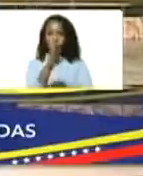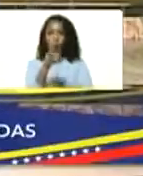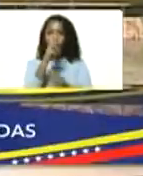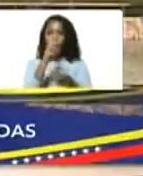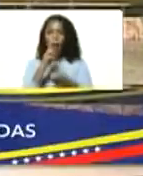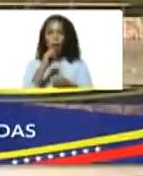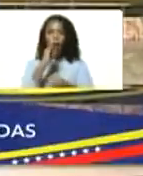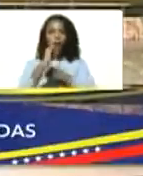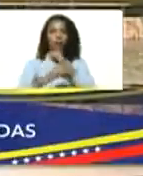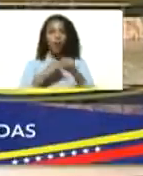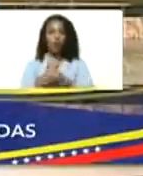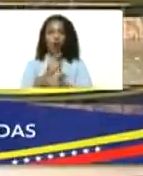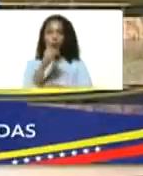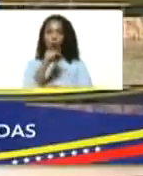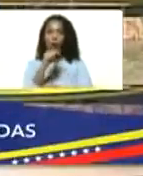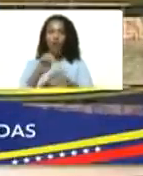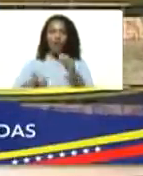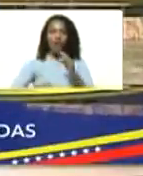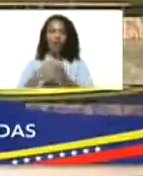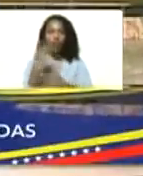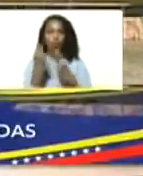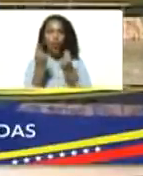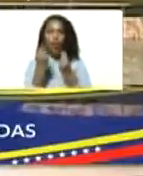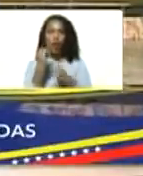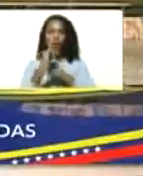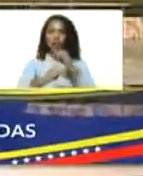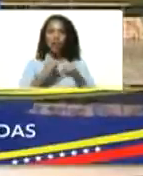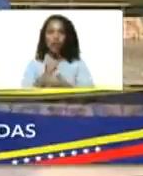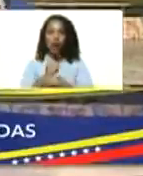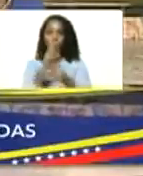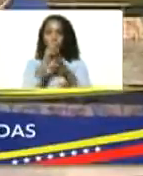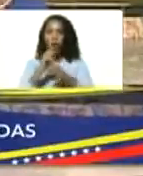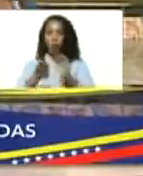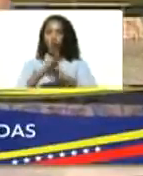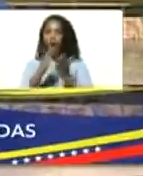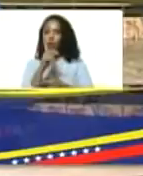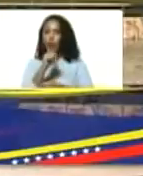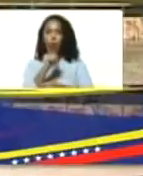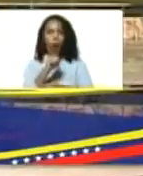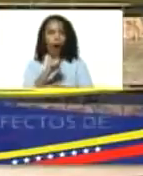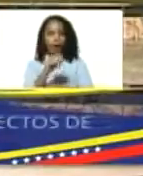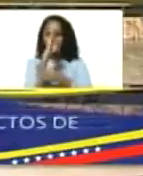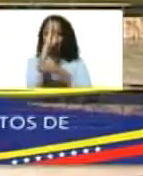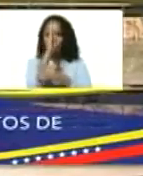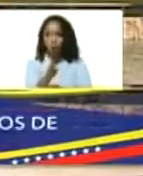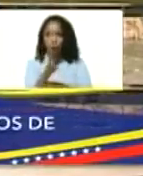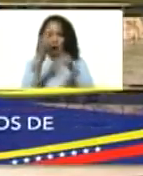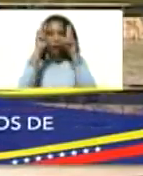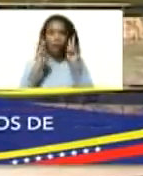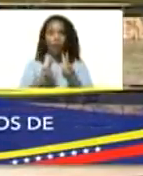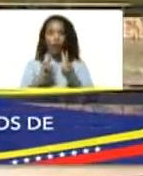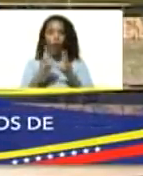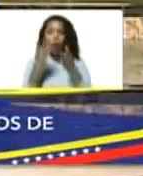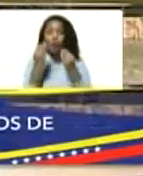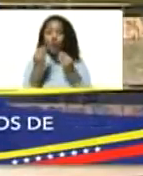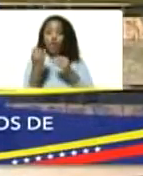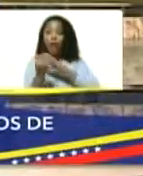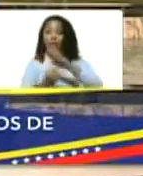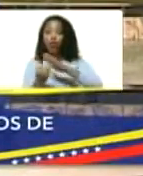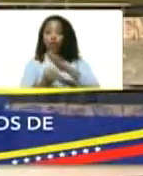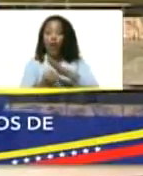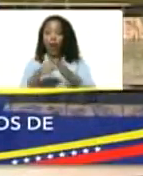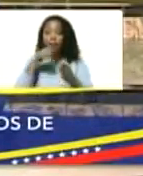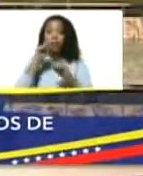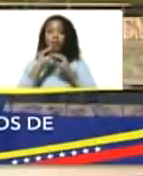internacionales el fondo monetario internacional el banco mundial no son neutrales que muchas de las instituciones llamadas